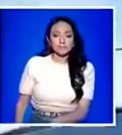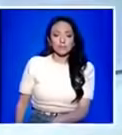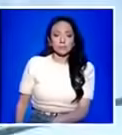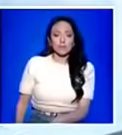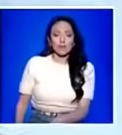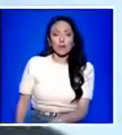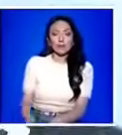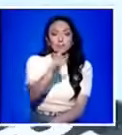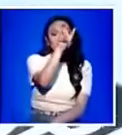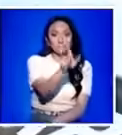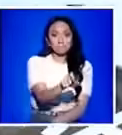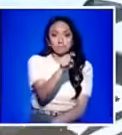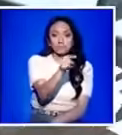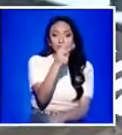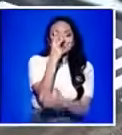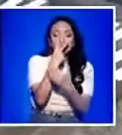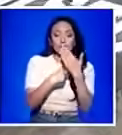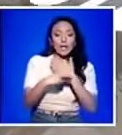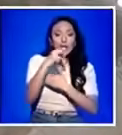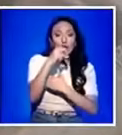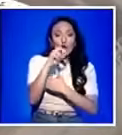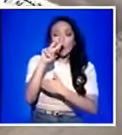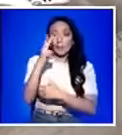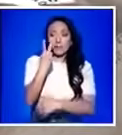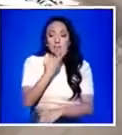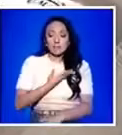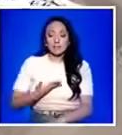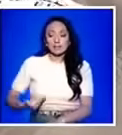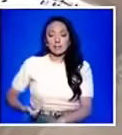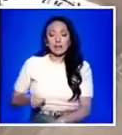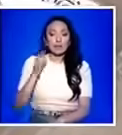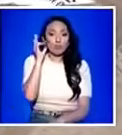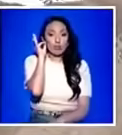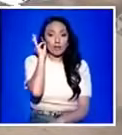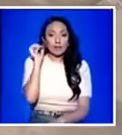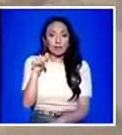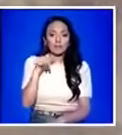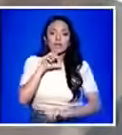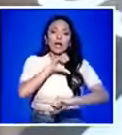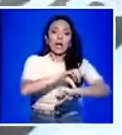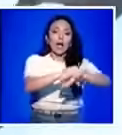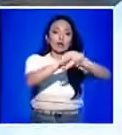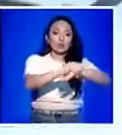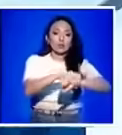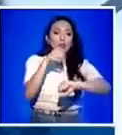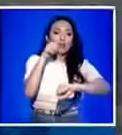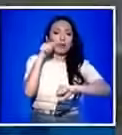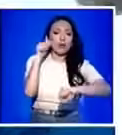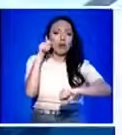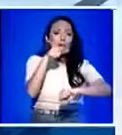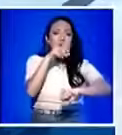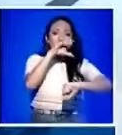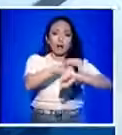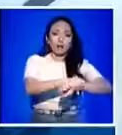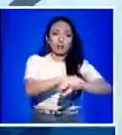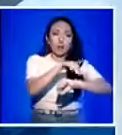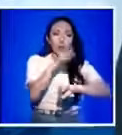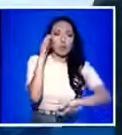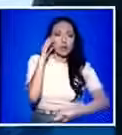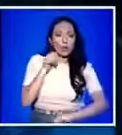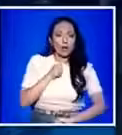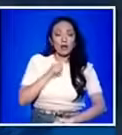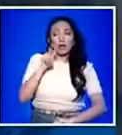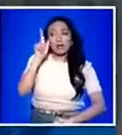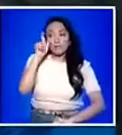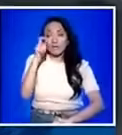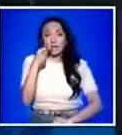Sebastián Barreiro, hijo de la vicepresidenta de la República, Verónica Abad, fue detenido la mañana de este jueves en Cuenca. La fiscalía lo investiga por